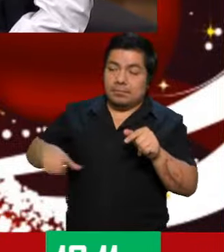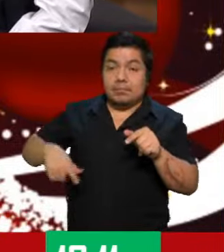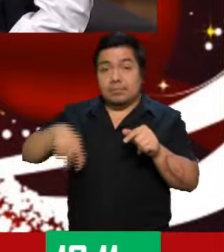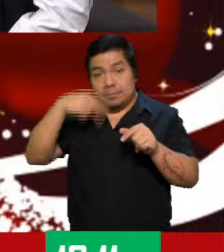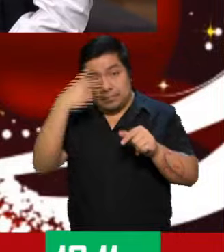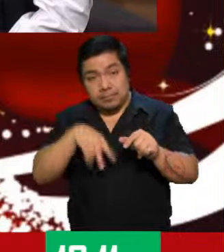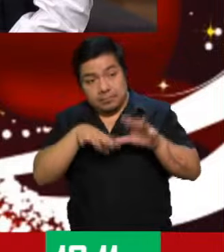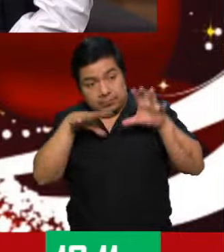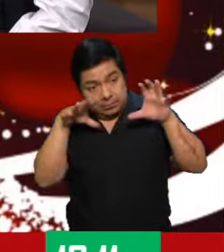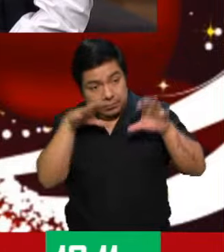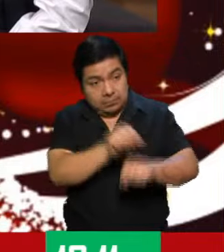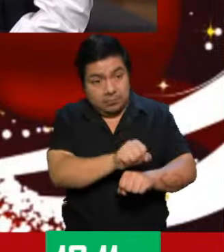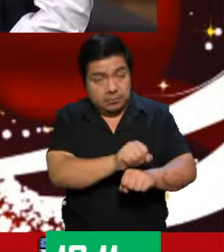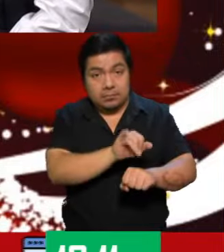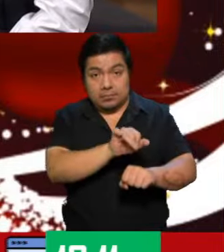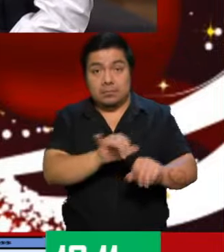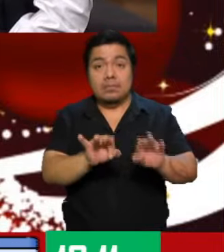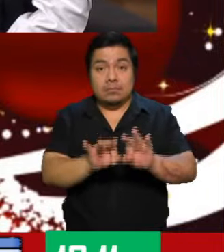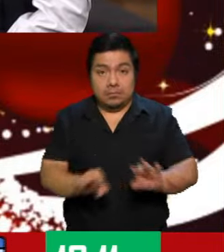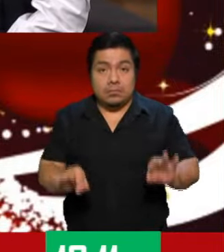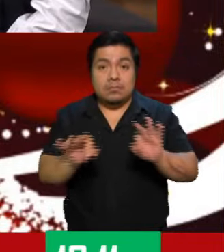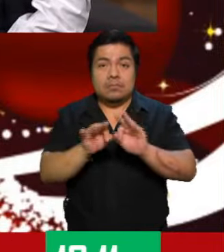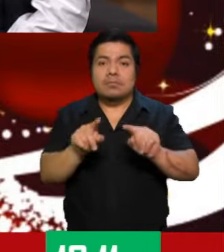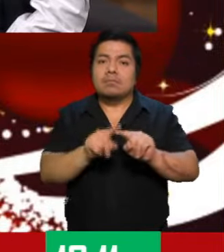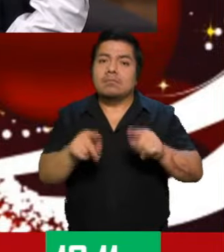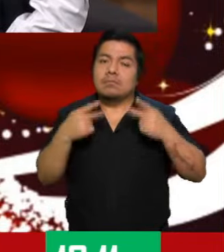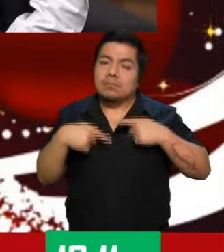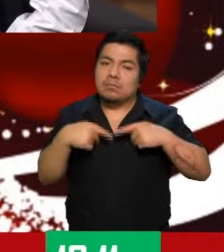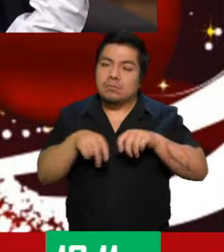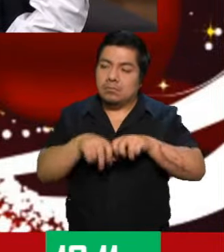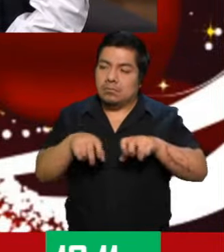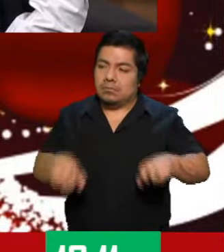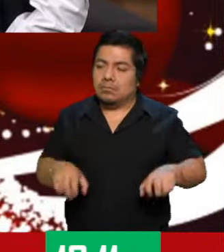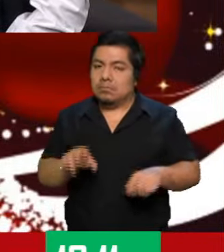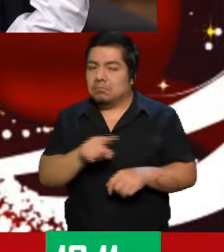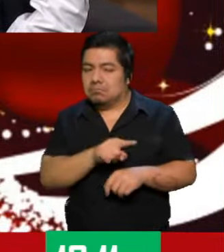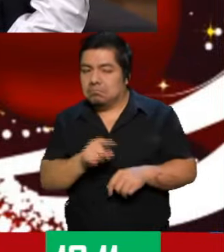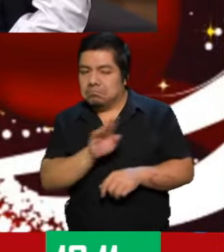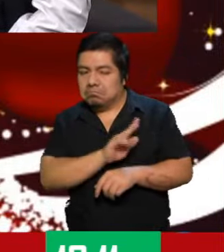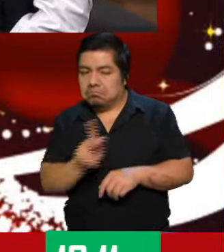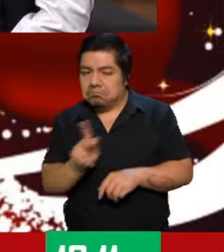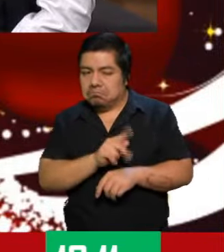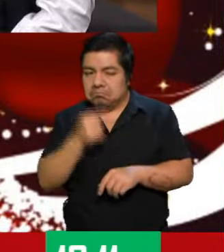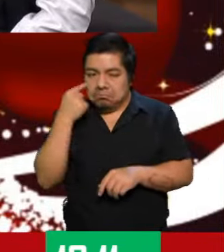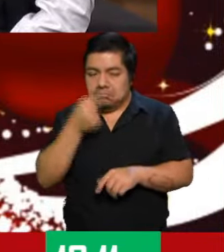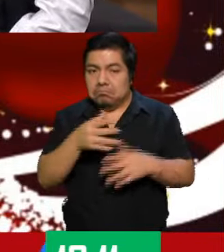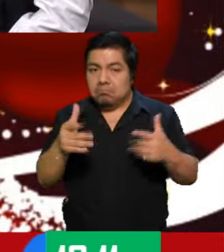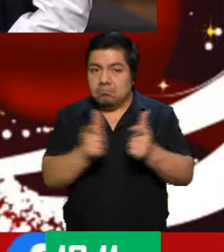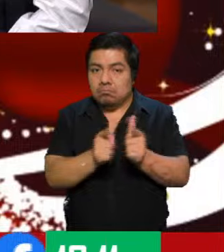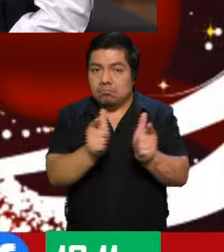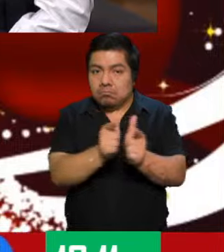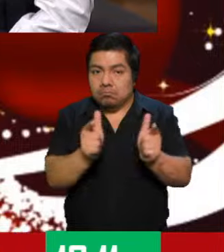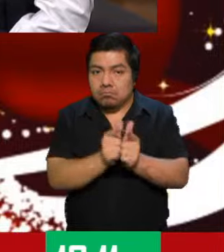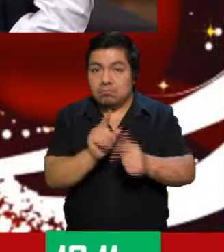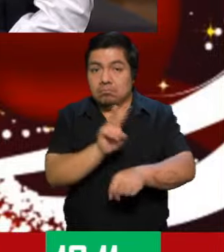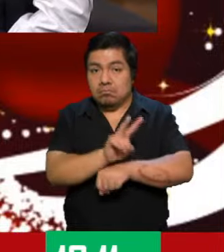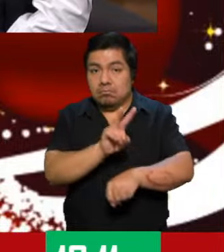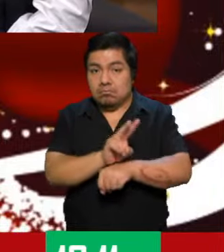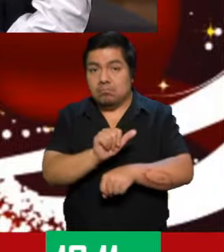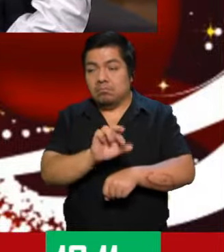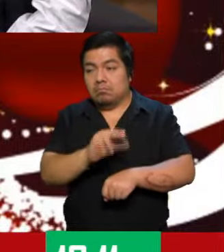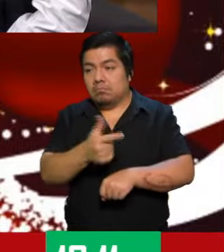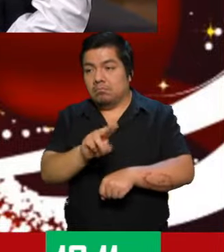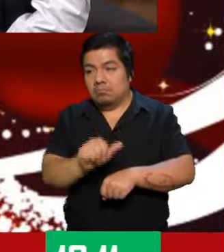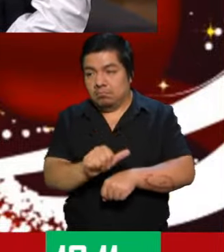tuvo una detención importante de miembros presuntamente vinculados a este colectivo delictivo de Venezuela.